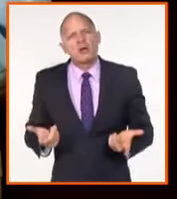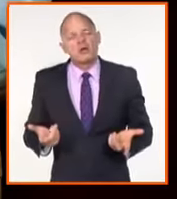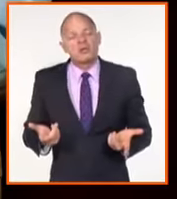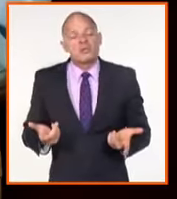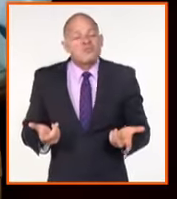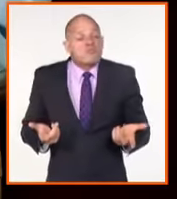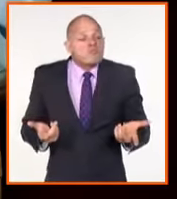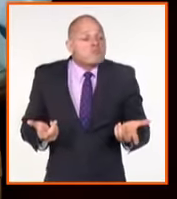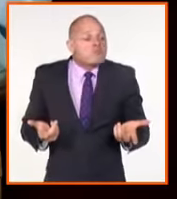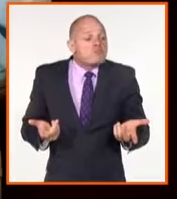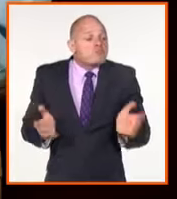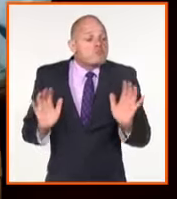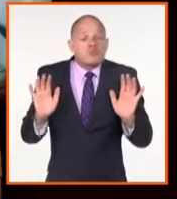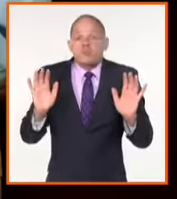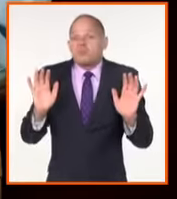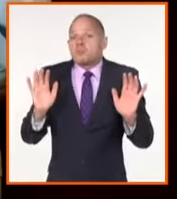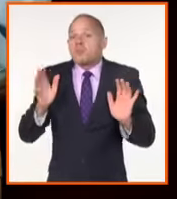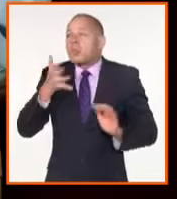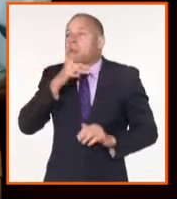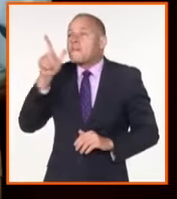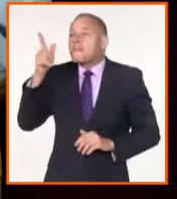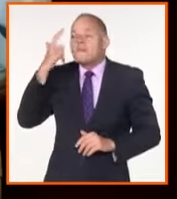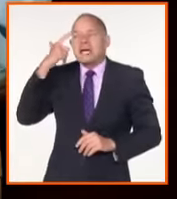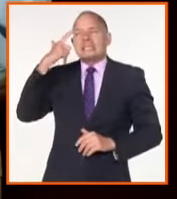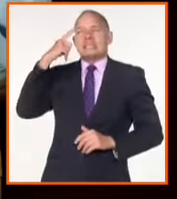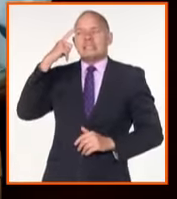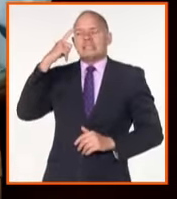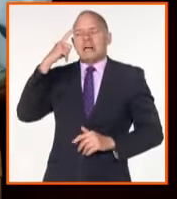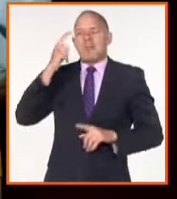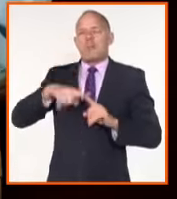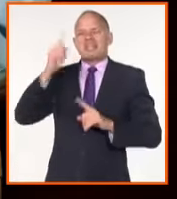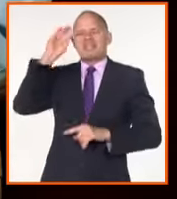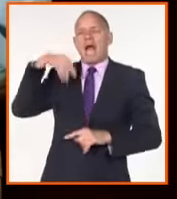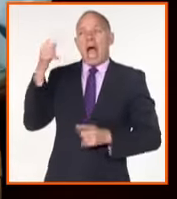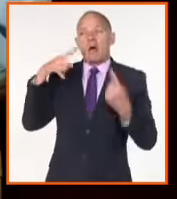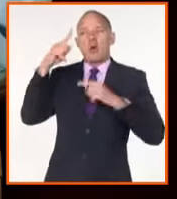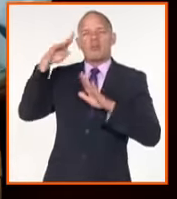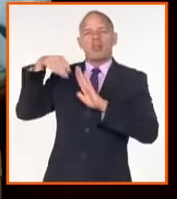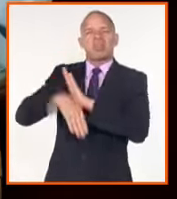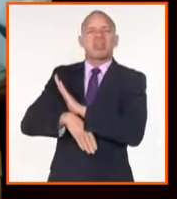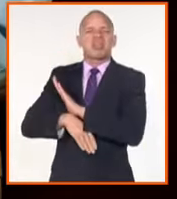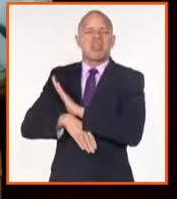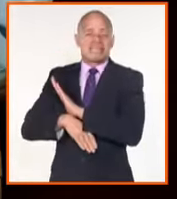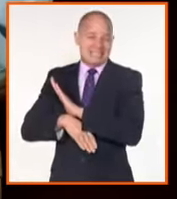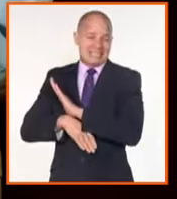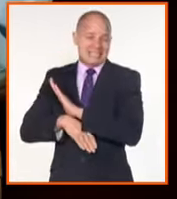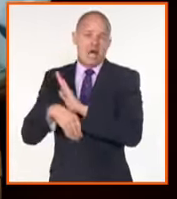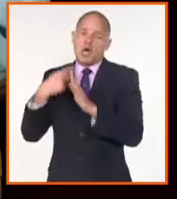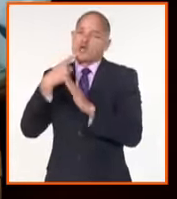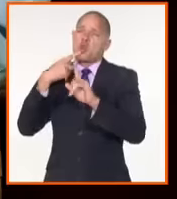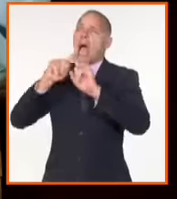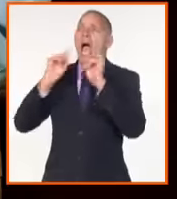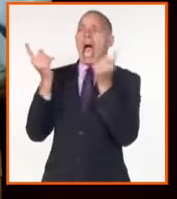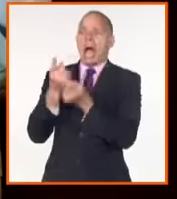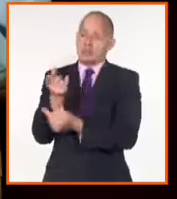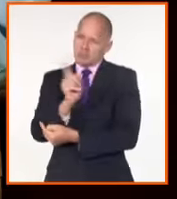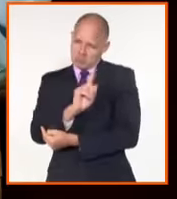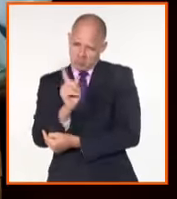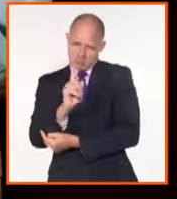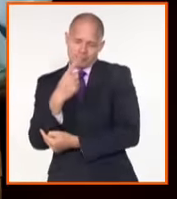de no reconocer el fracaso. Porque hay algunos que se van, no voy a hablar en términos absolutos si son más o